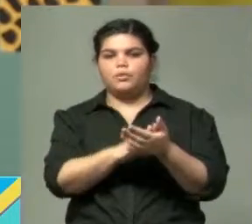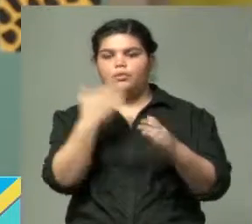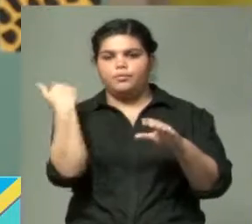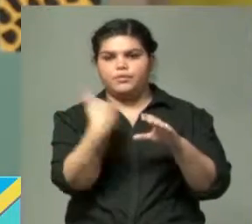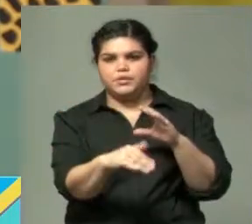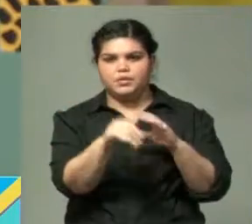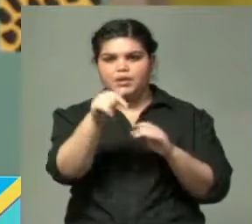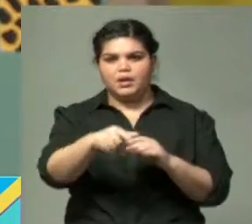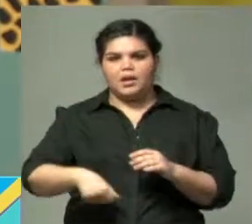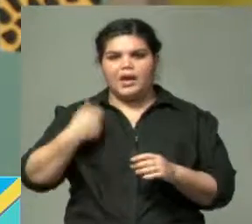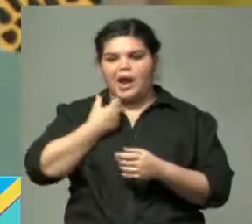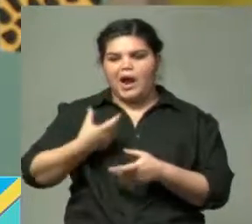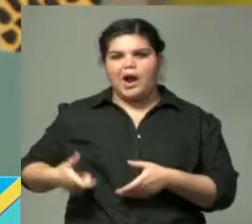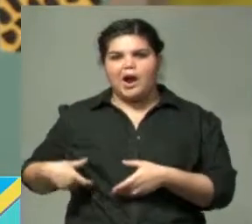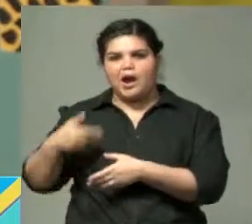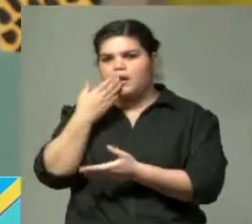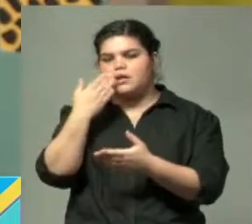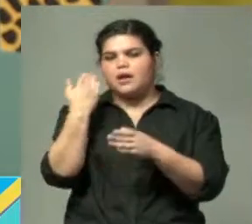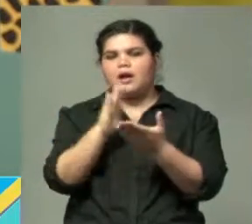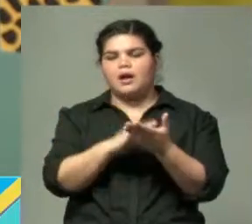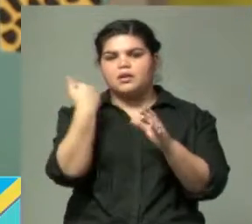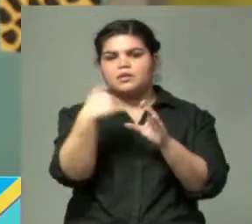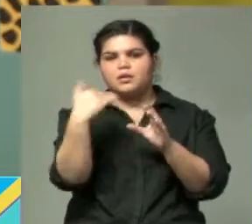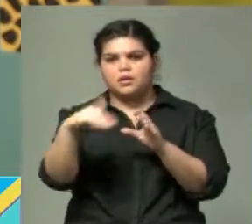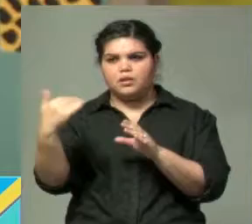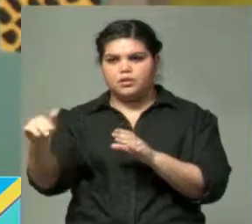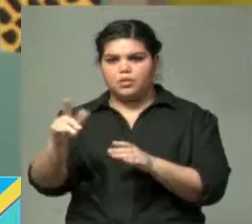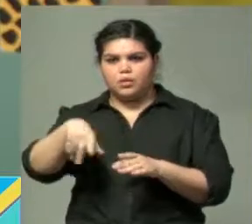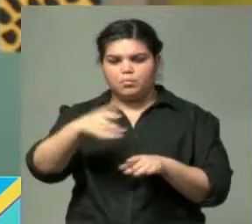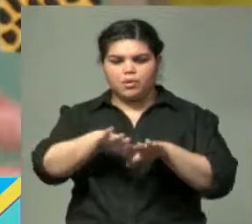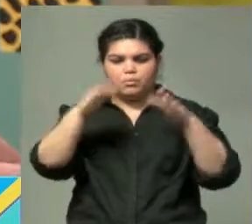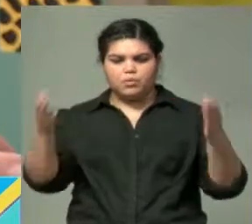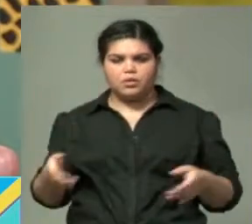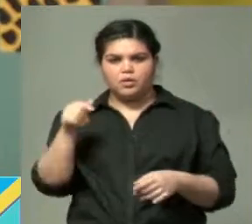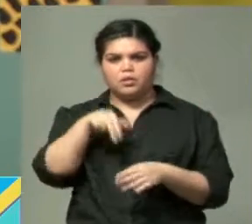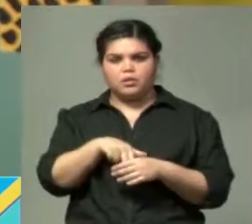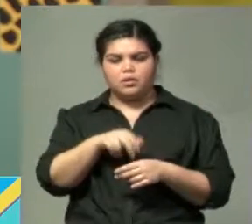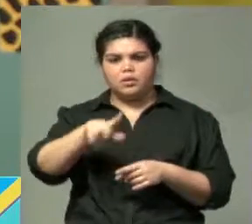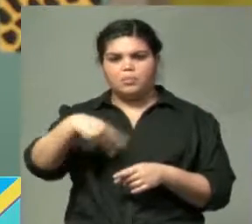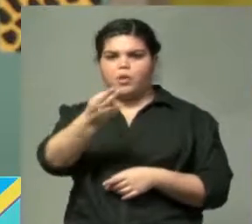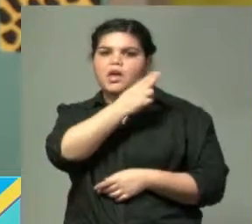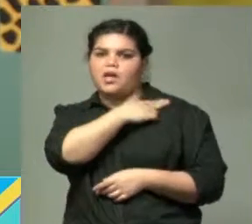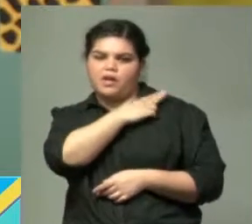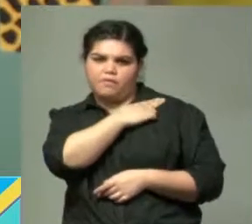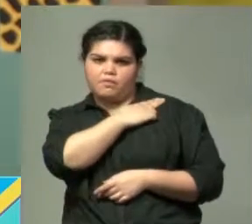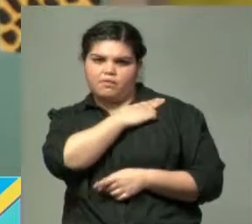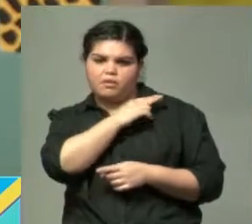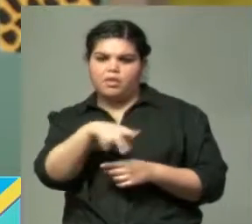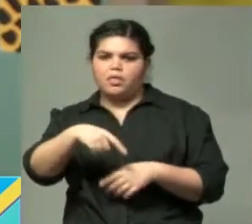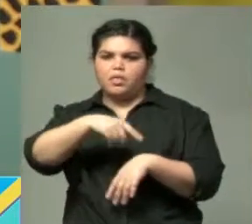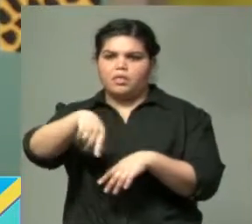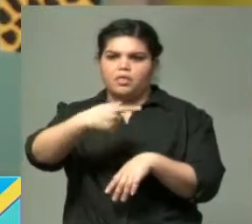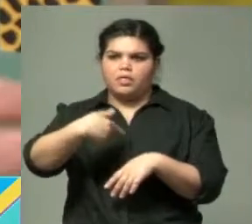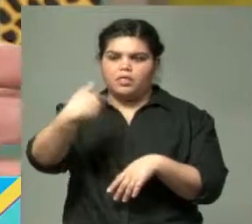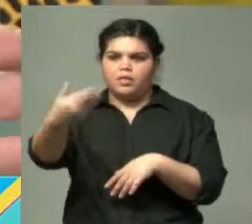como cartero a la oficina de correo, pasaba a trabajar detrás del mostrador, con el tiempo era jefe de la oficina y su sepelio